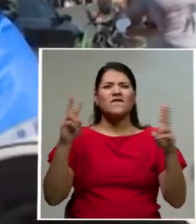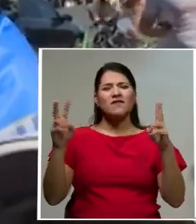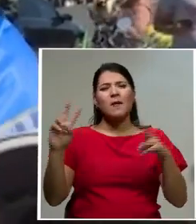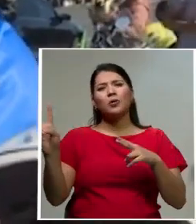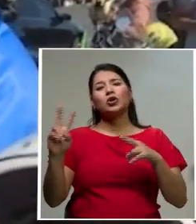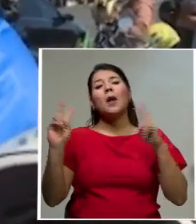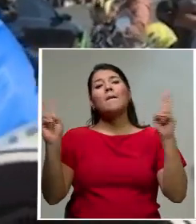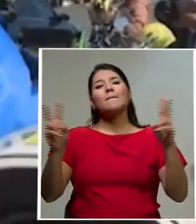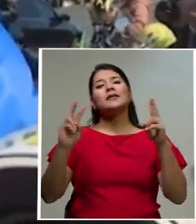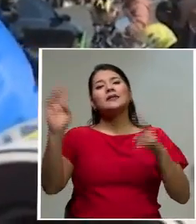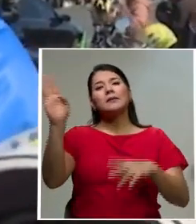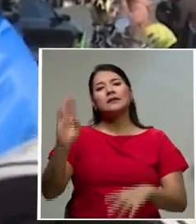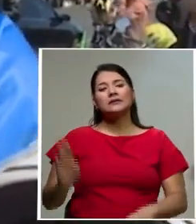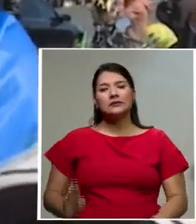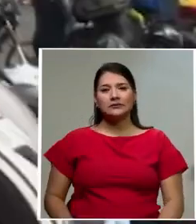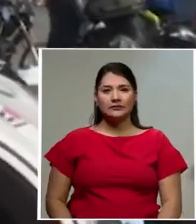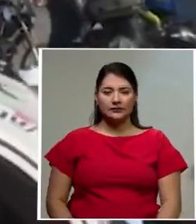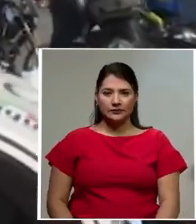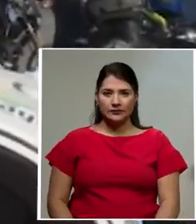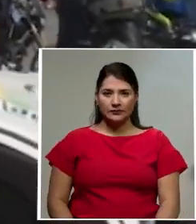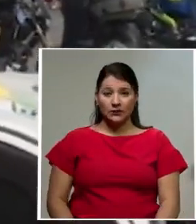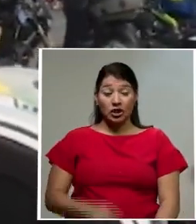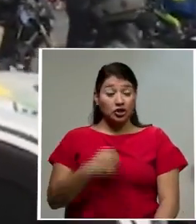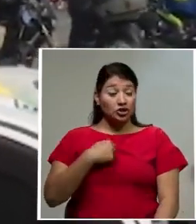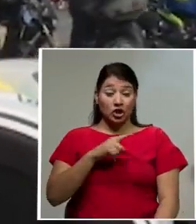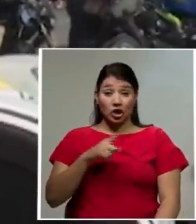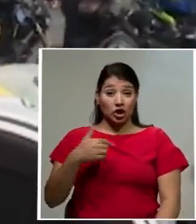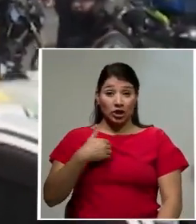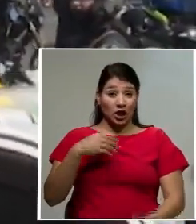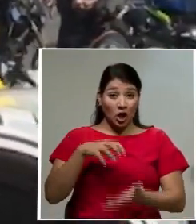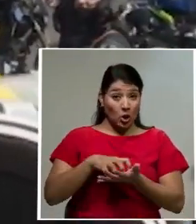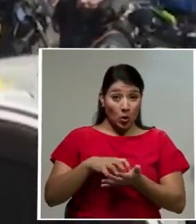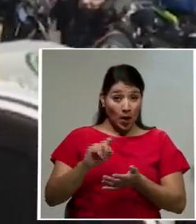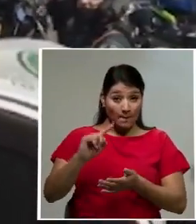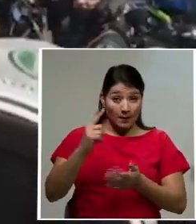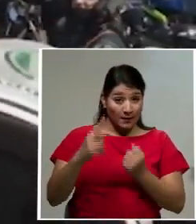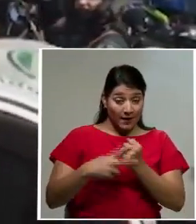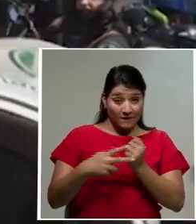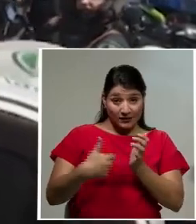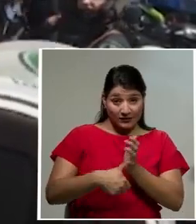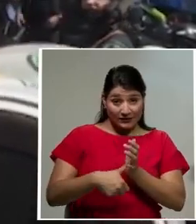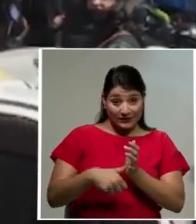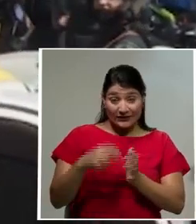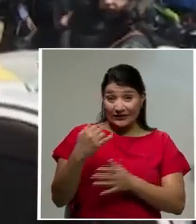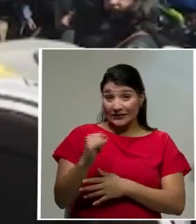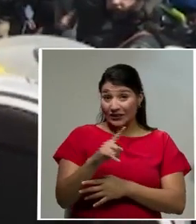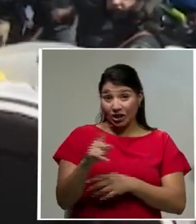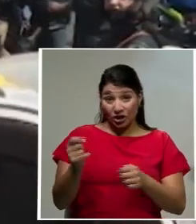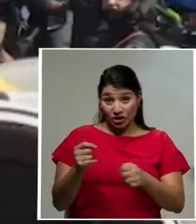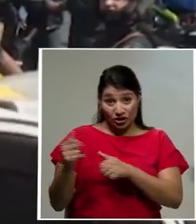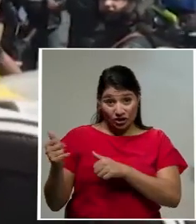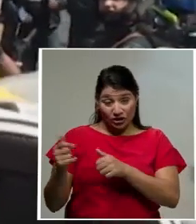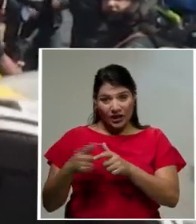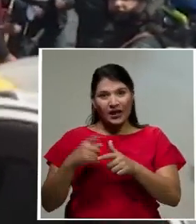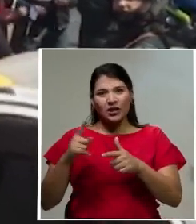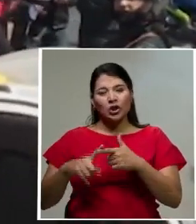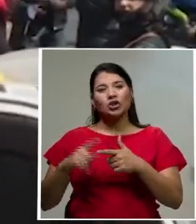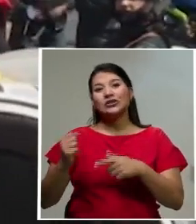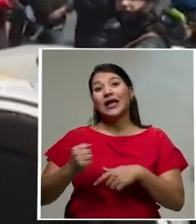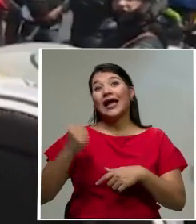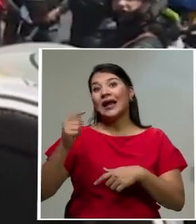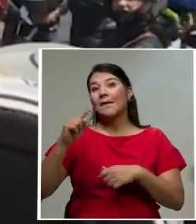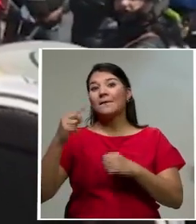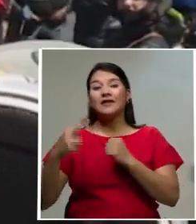Brasil! No tengo duda de la primera vuelta. Si no lo sacan de la contienda, tomará esta primera ronda. Y